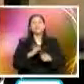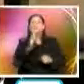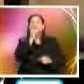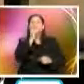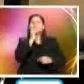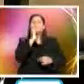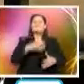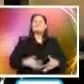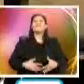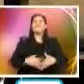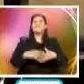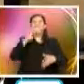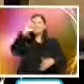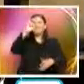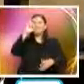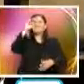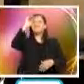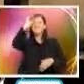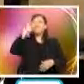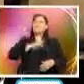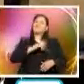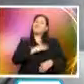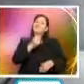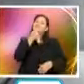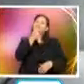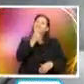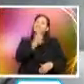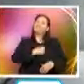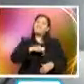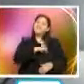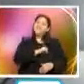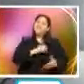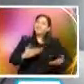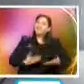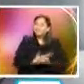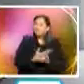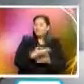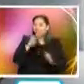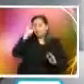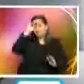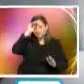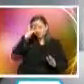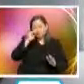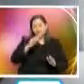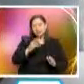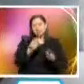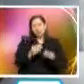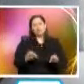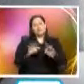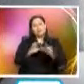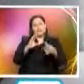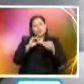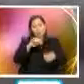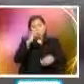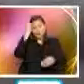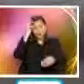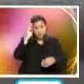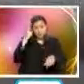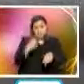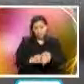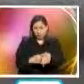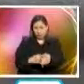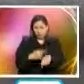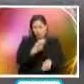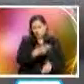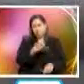mamás cuando estamos embarazadas pues pensamos en un niño sano, ¿no? De cierta forma. Claro. Aunque bueno, es importante mencionar que el síndrome de Down como tal no es